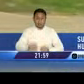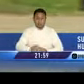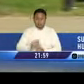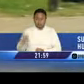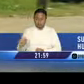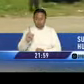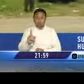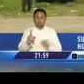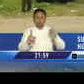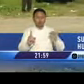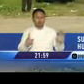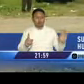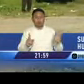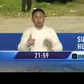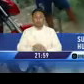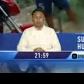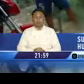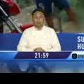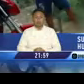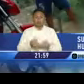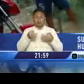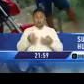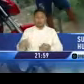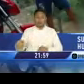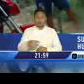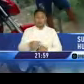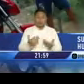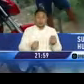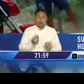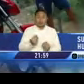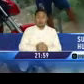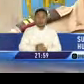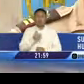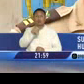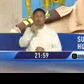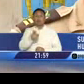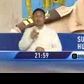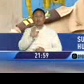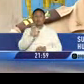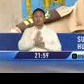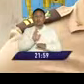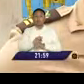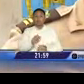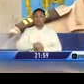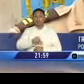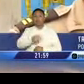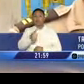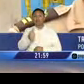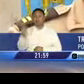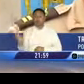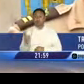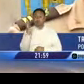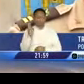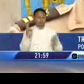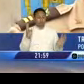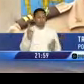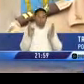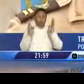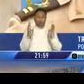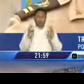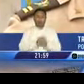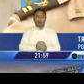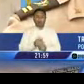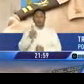los sujetos armados. En ese momento solo esperaban a un perito. Llega a la otra parte del litigio y uno de